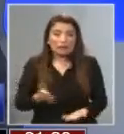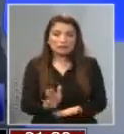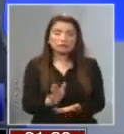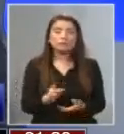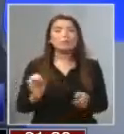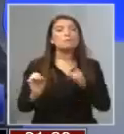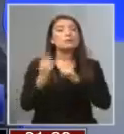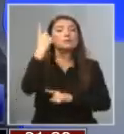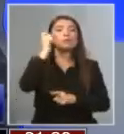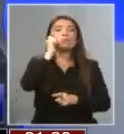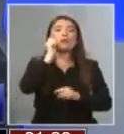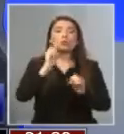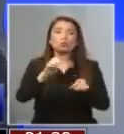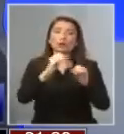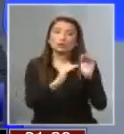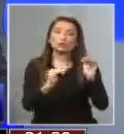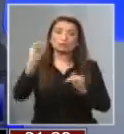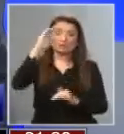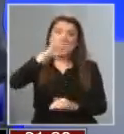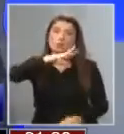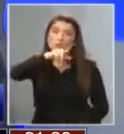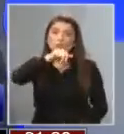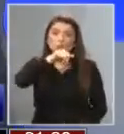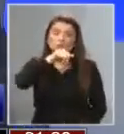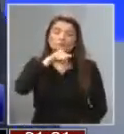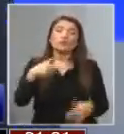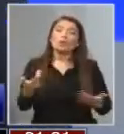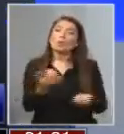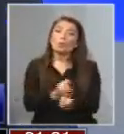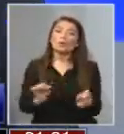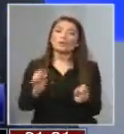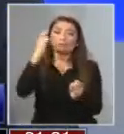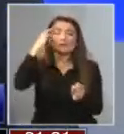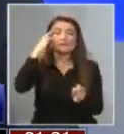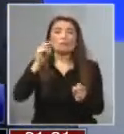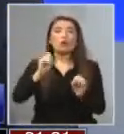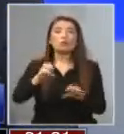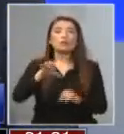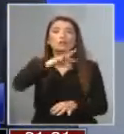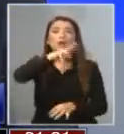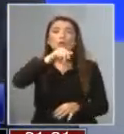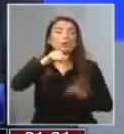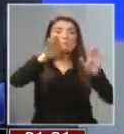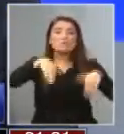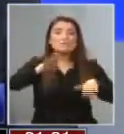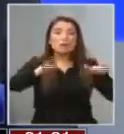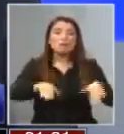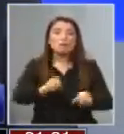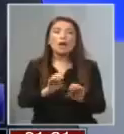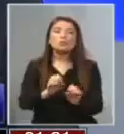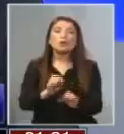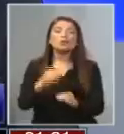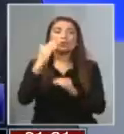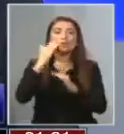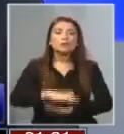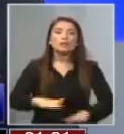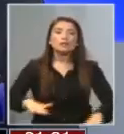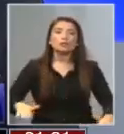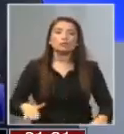que nada, es educación de adultos. Y uno no puede pensar la educación de adultos como piensa la educación de niños. Y la educación de